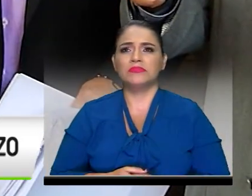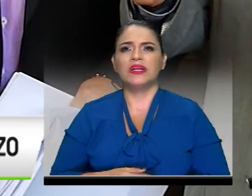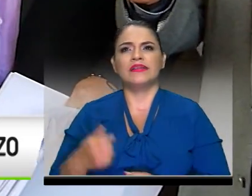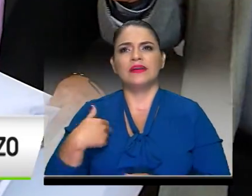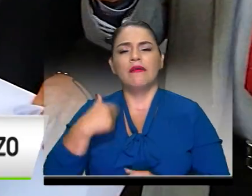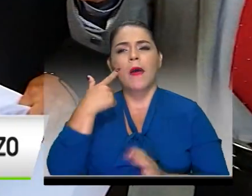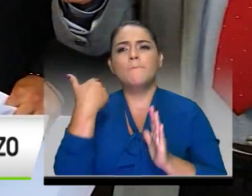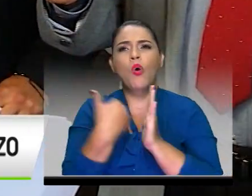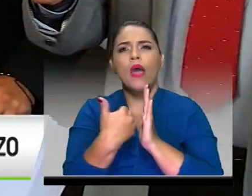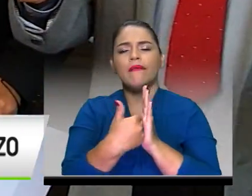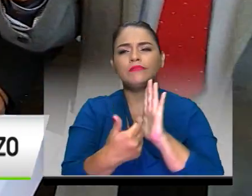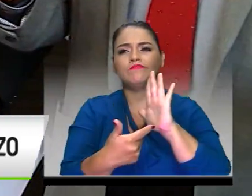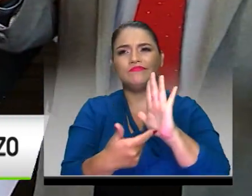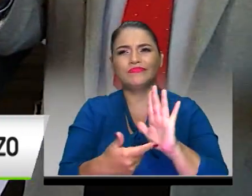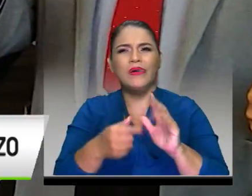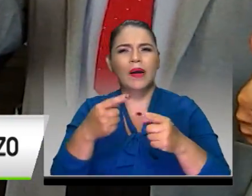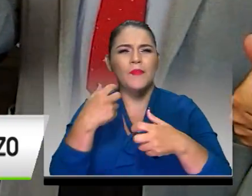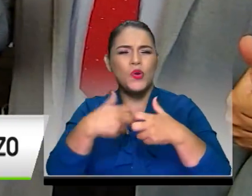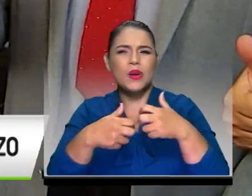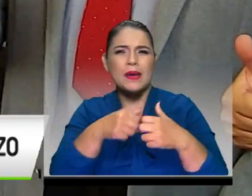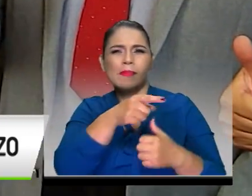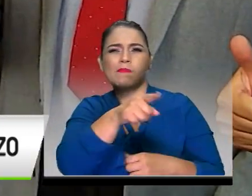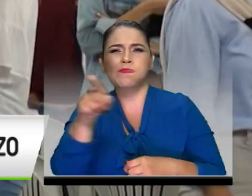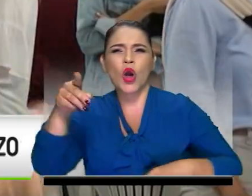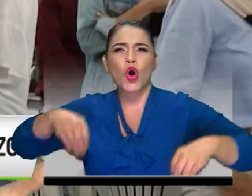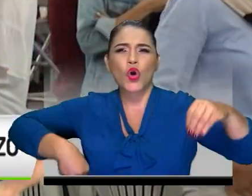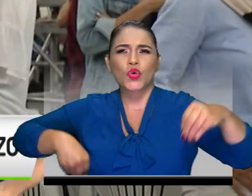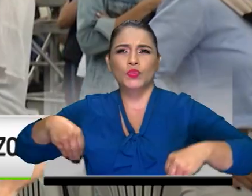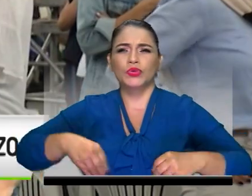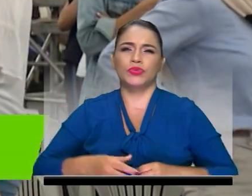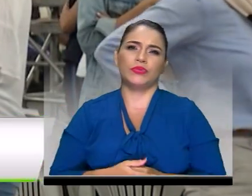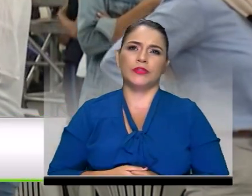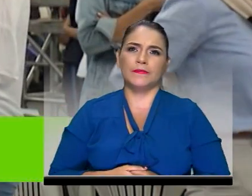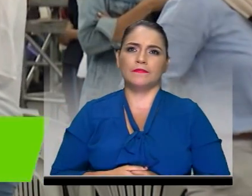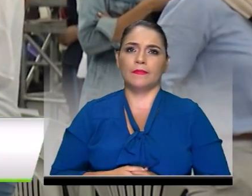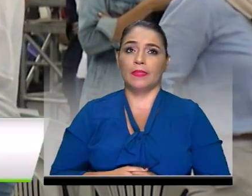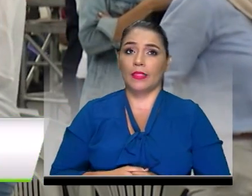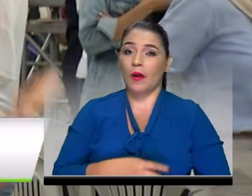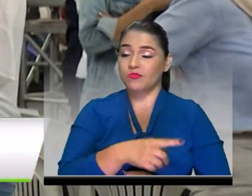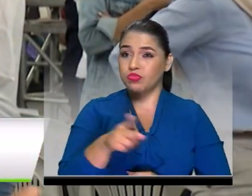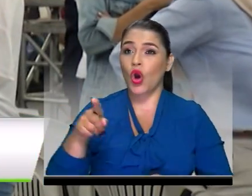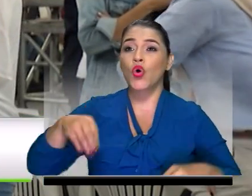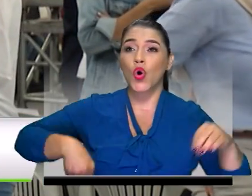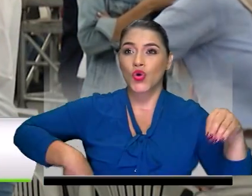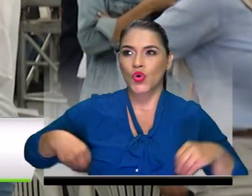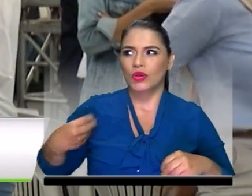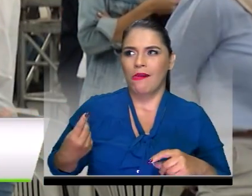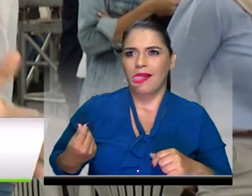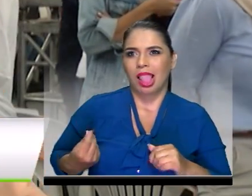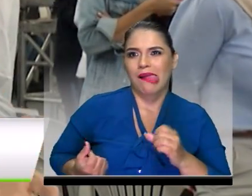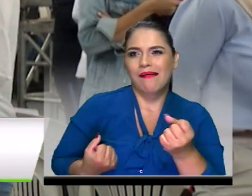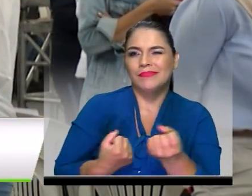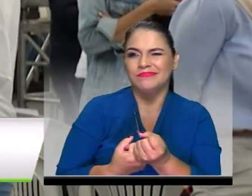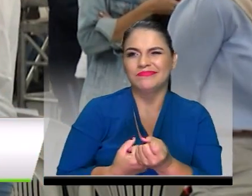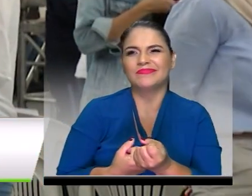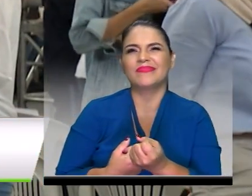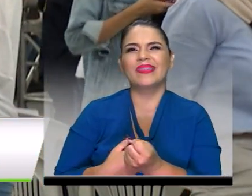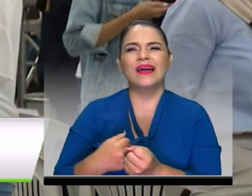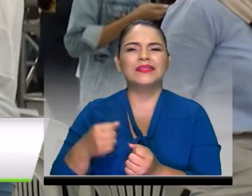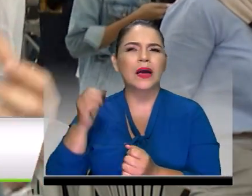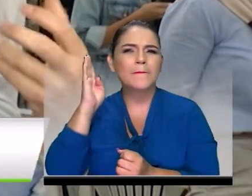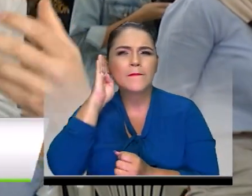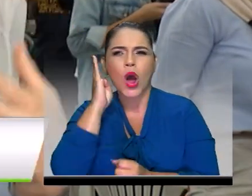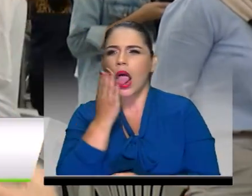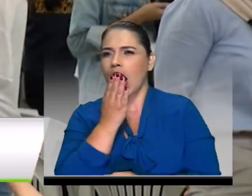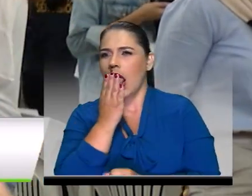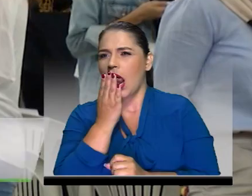nuevas pruebas que demuestran irregularidades fueron corruptos a la H de la revocatoria ya hay audios que muestran